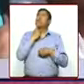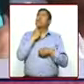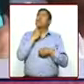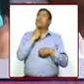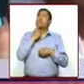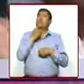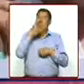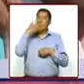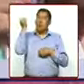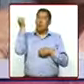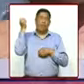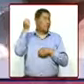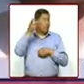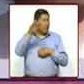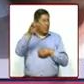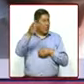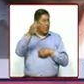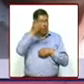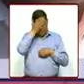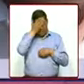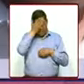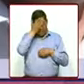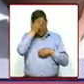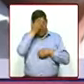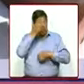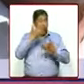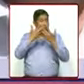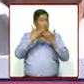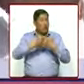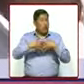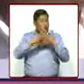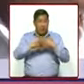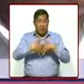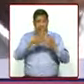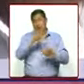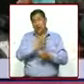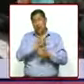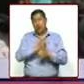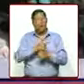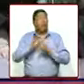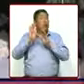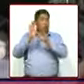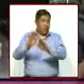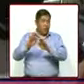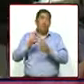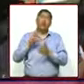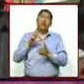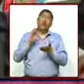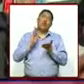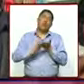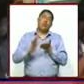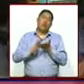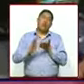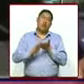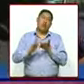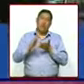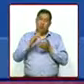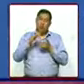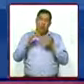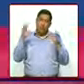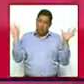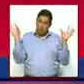hemos sugerido la cervecería final y ahí están haciendo. Lo que no vamos a permitir todos estos días es que